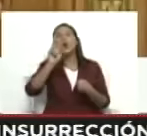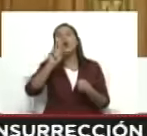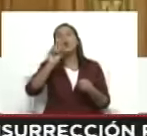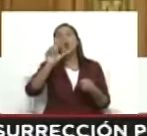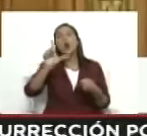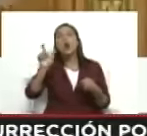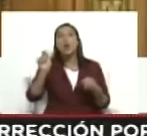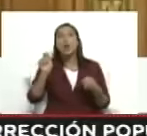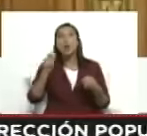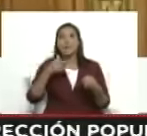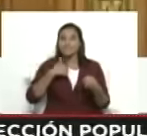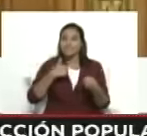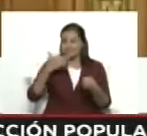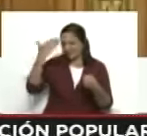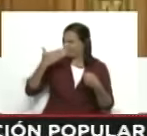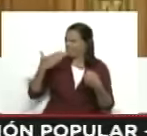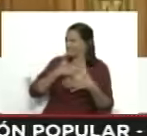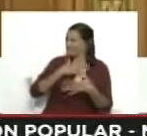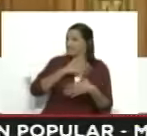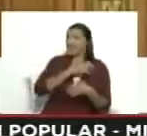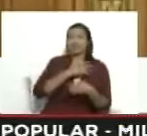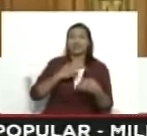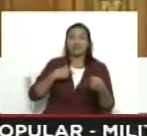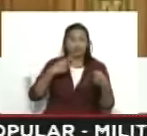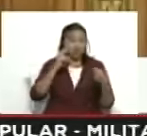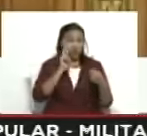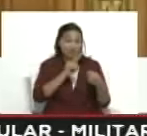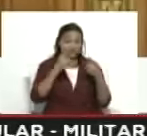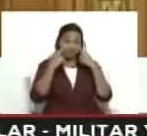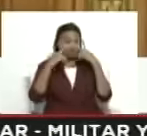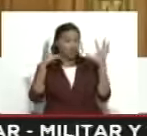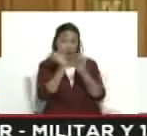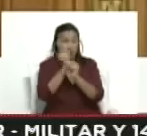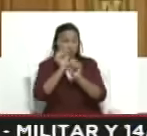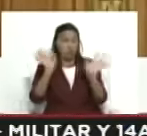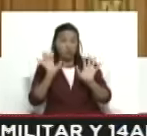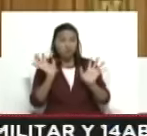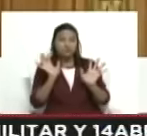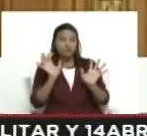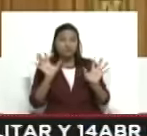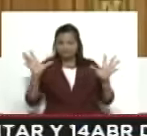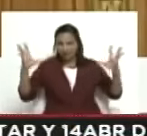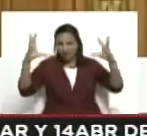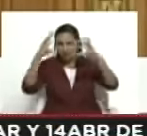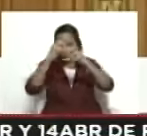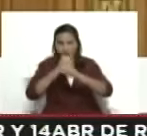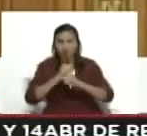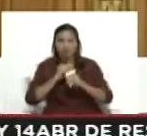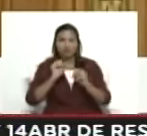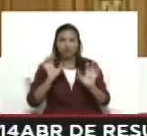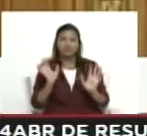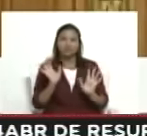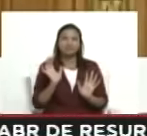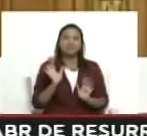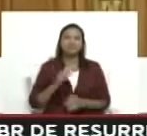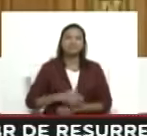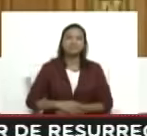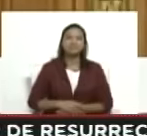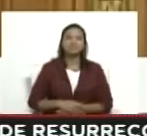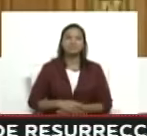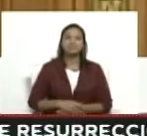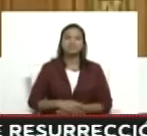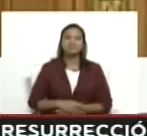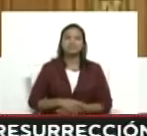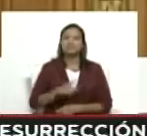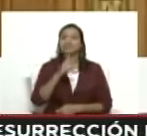me dice, mi teniente. Yo no veía, estaba oscuro ya. Yo soy, ¿cómo que se llama el gocho? Bien,